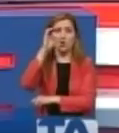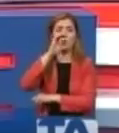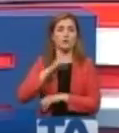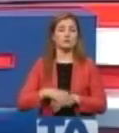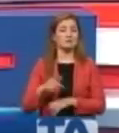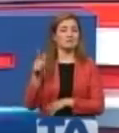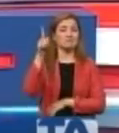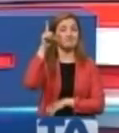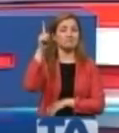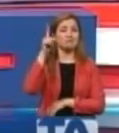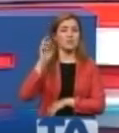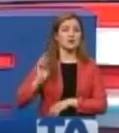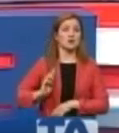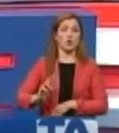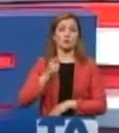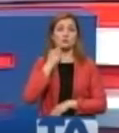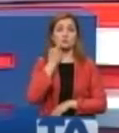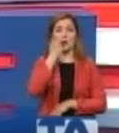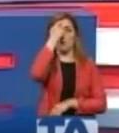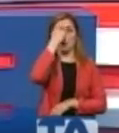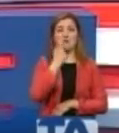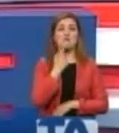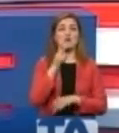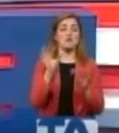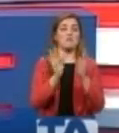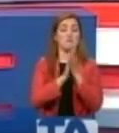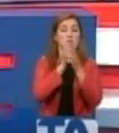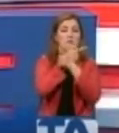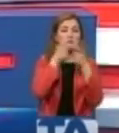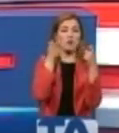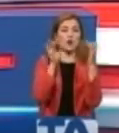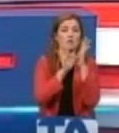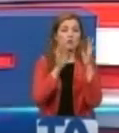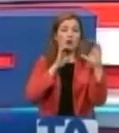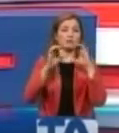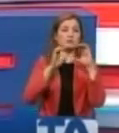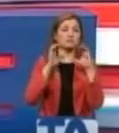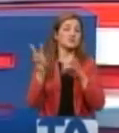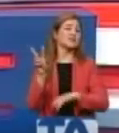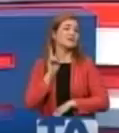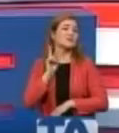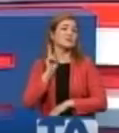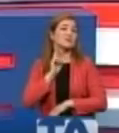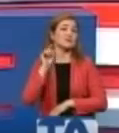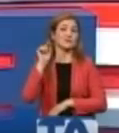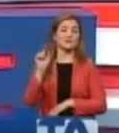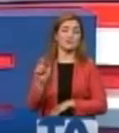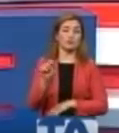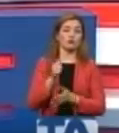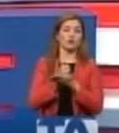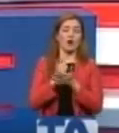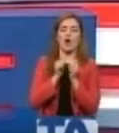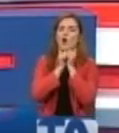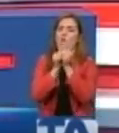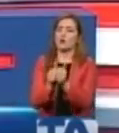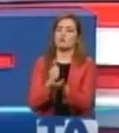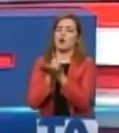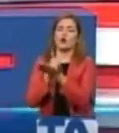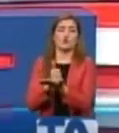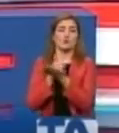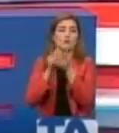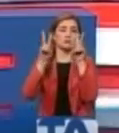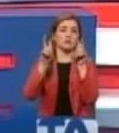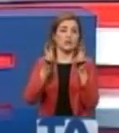líder religioso aceptó que creó un perfil falso en Facebook para comunicarse con la víctima, pero que solo era para dar acompañamiento a la joven